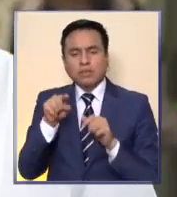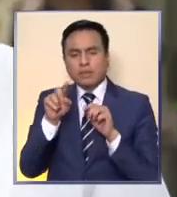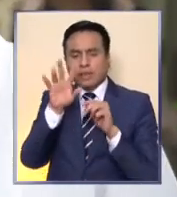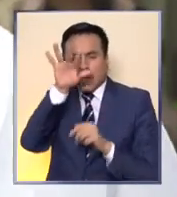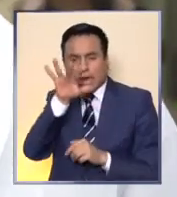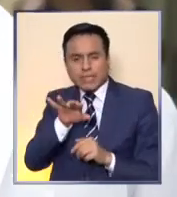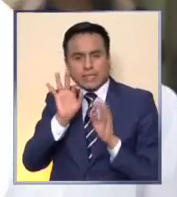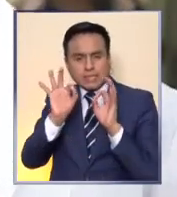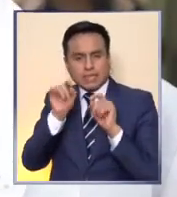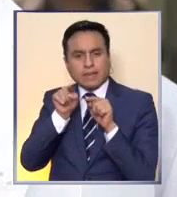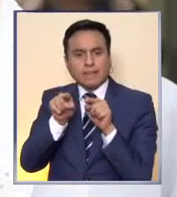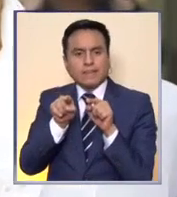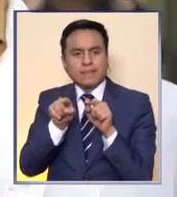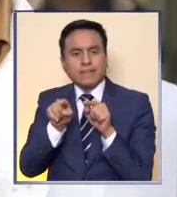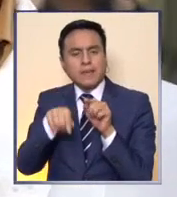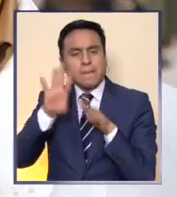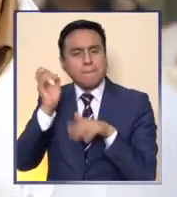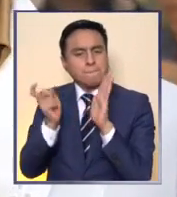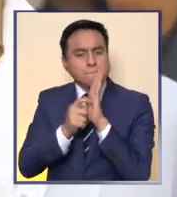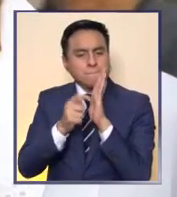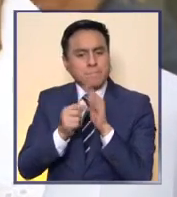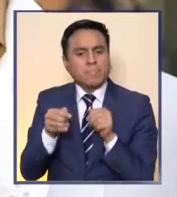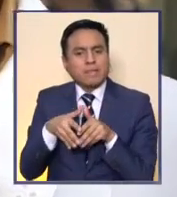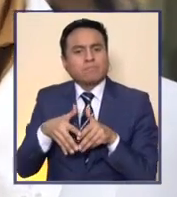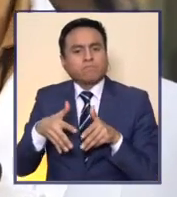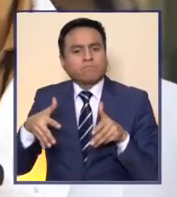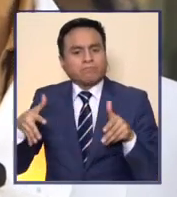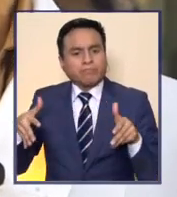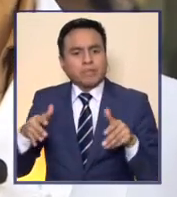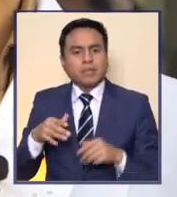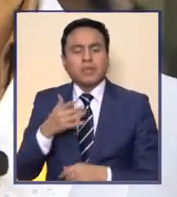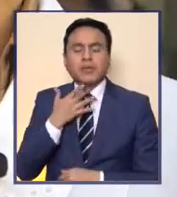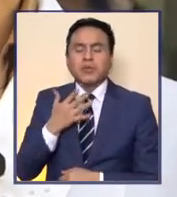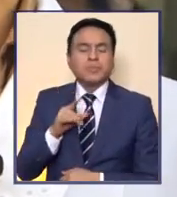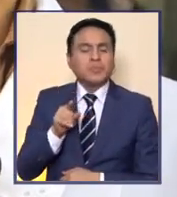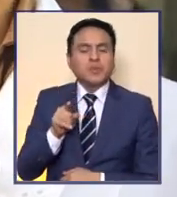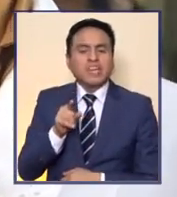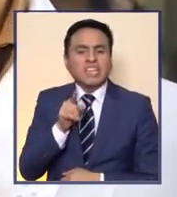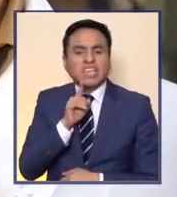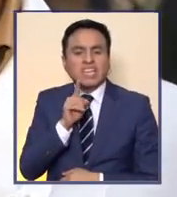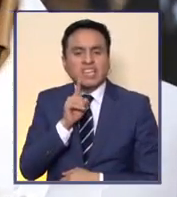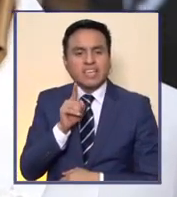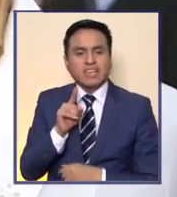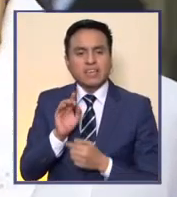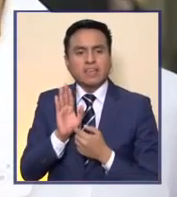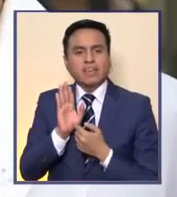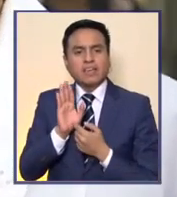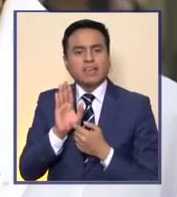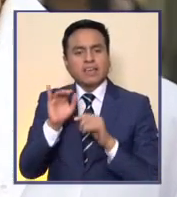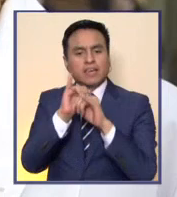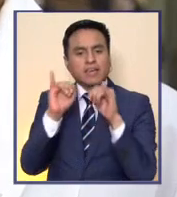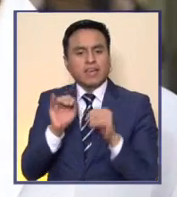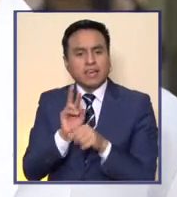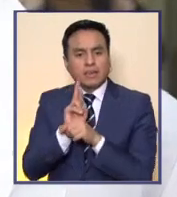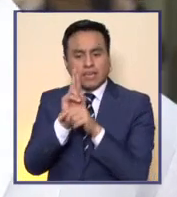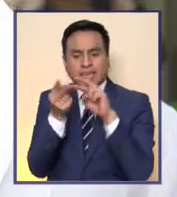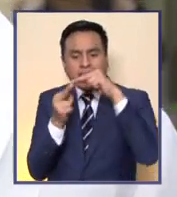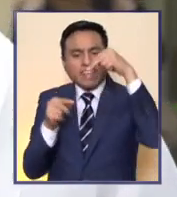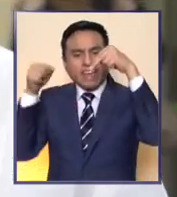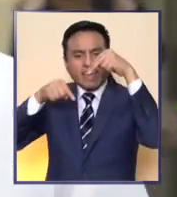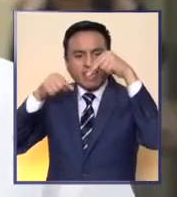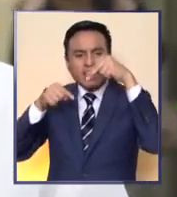característica tendencia a engordar, porque tiene una representación en sus genes